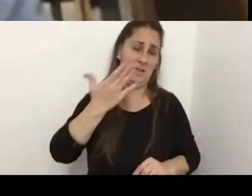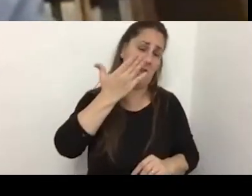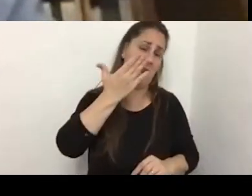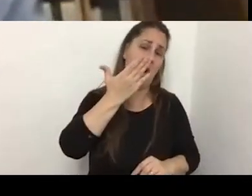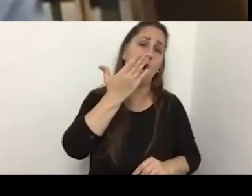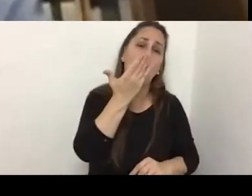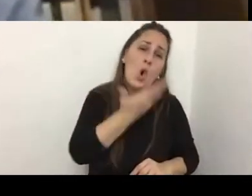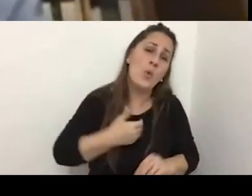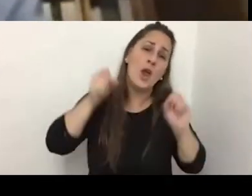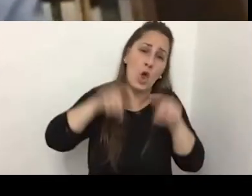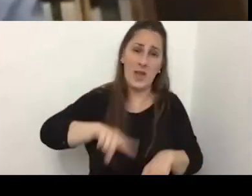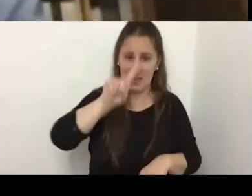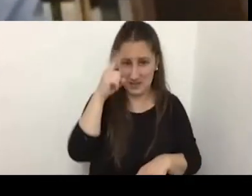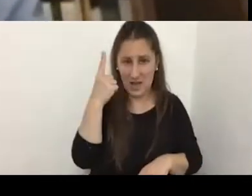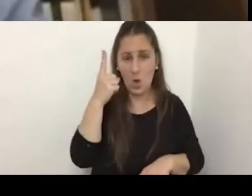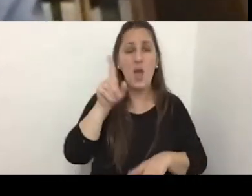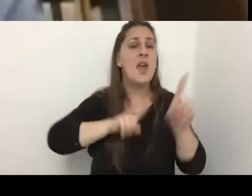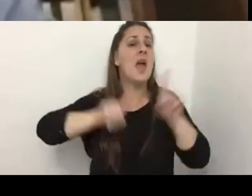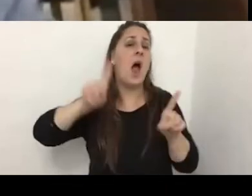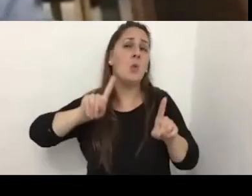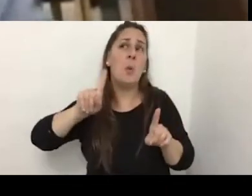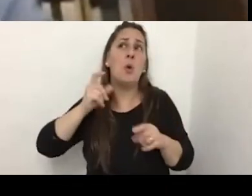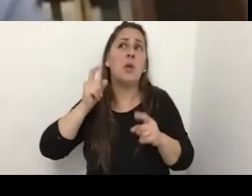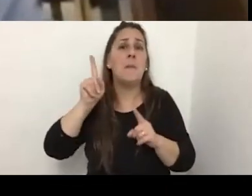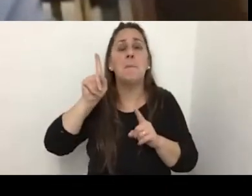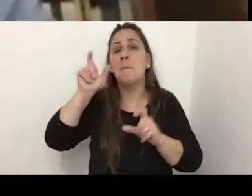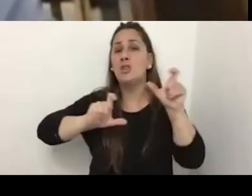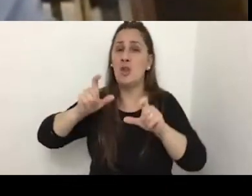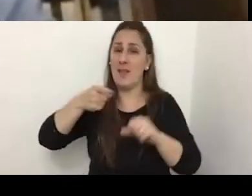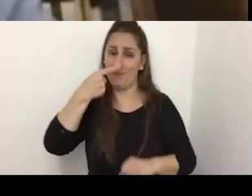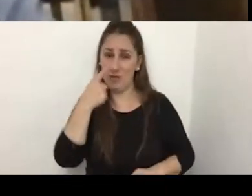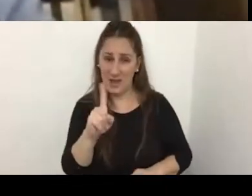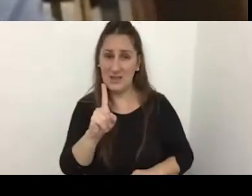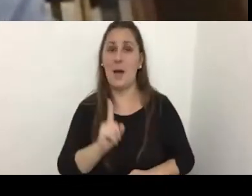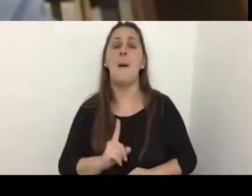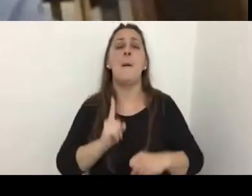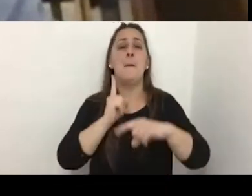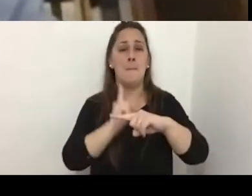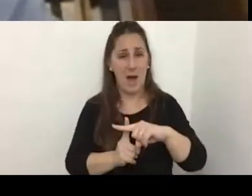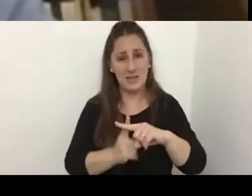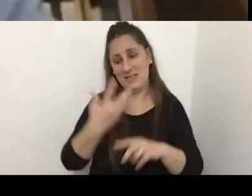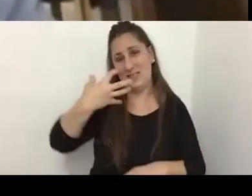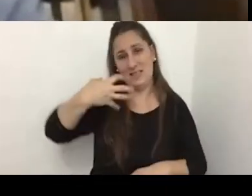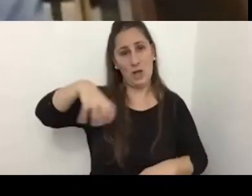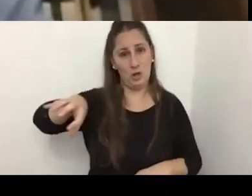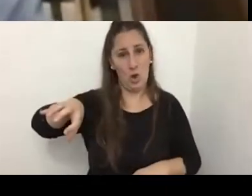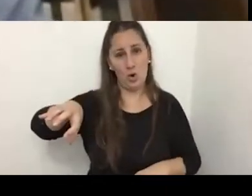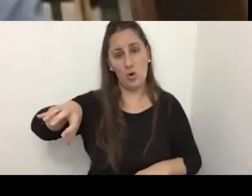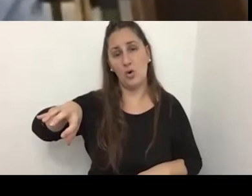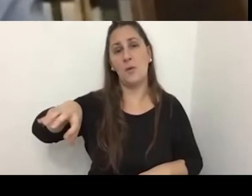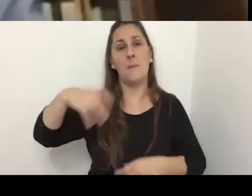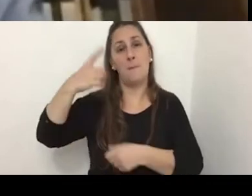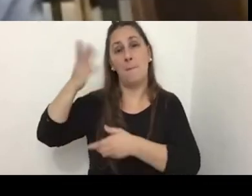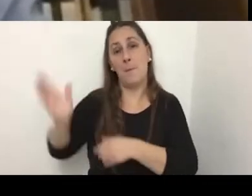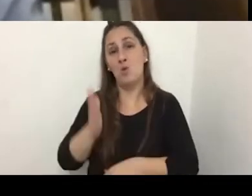otras cuestiones porque a algunos no les interesa, sumado al hecho de que hay un sector primario, de producción primaria, valga